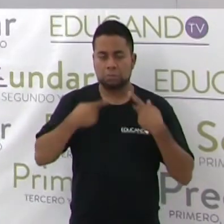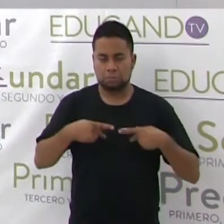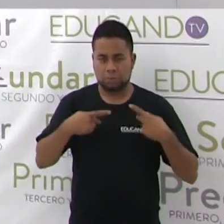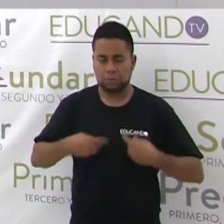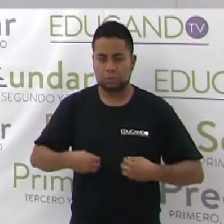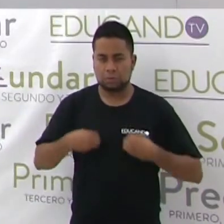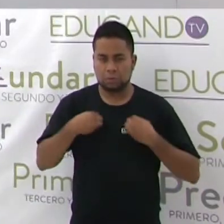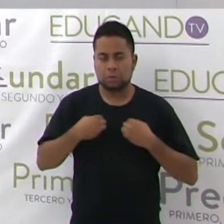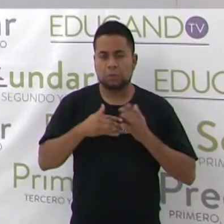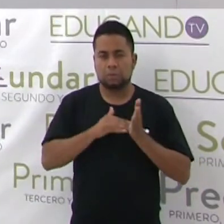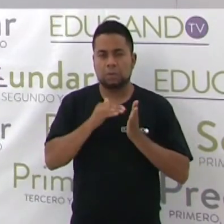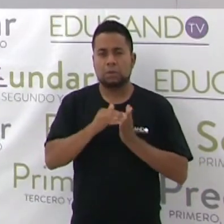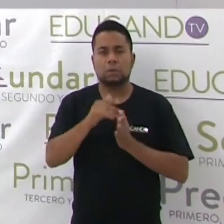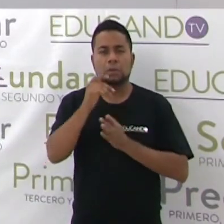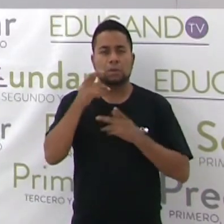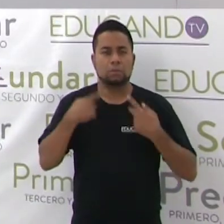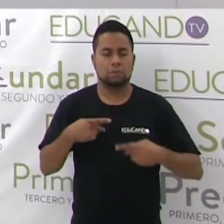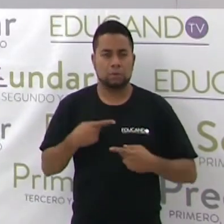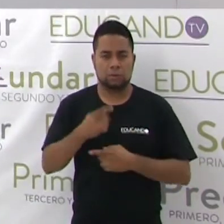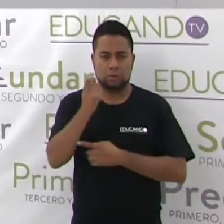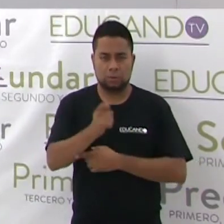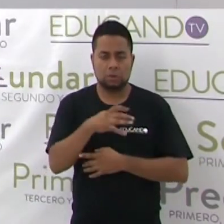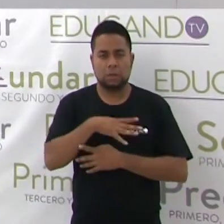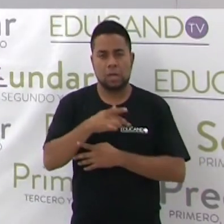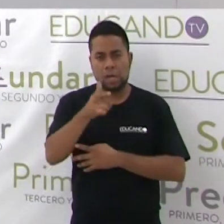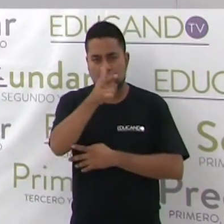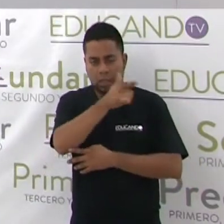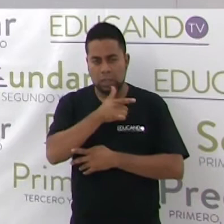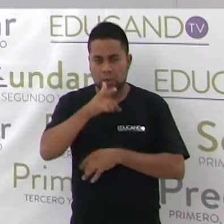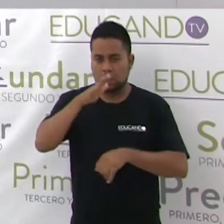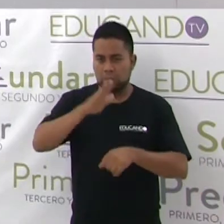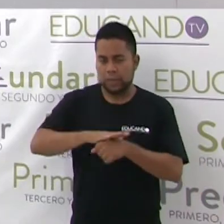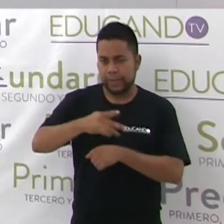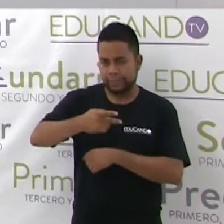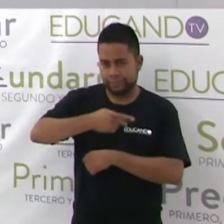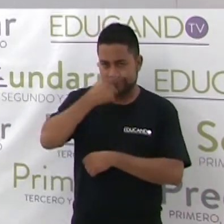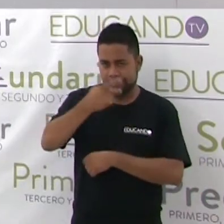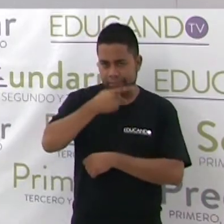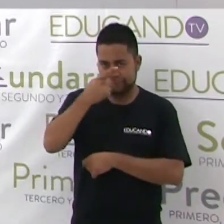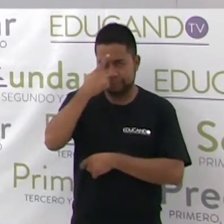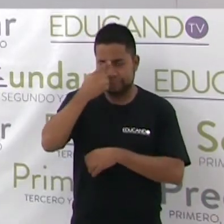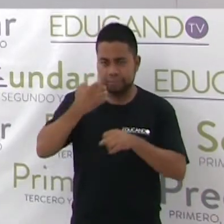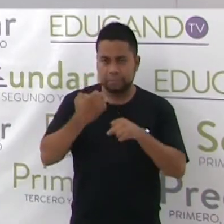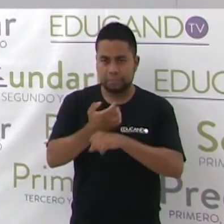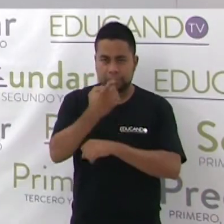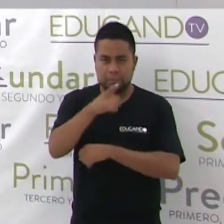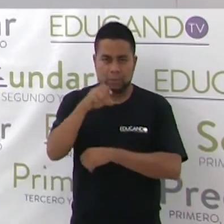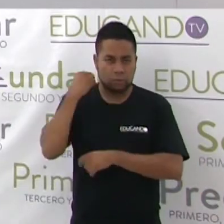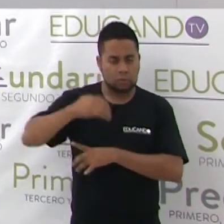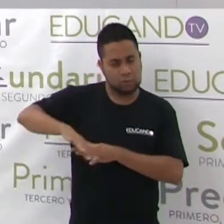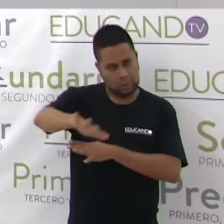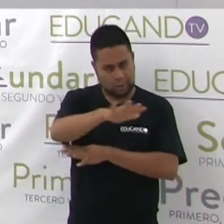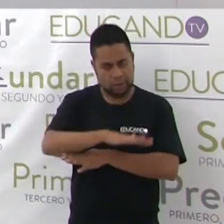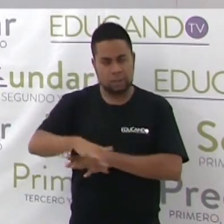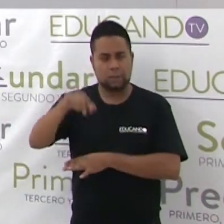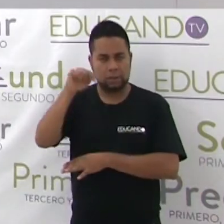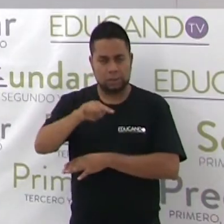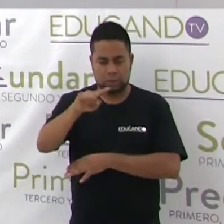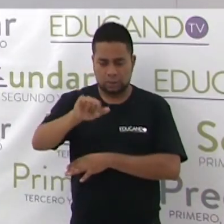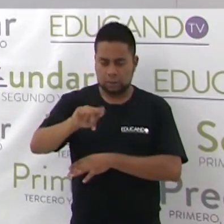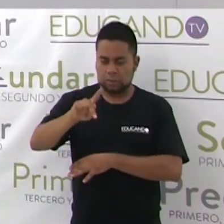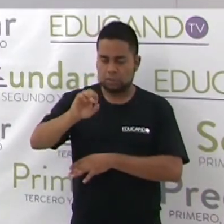en millones de personas, es la lengua que más se habla en el estado de Oaxaca.